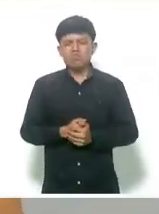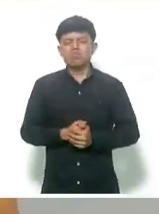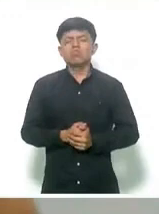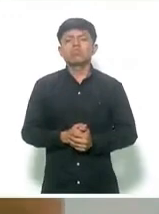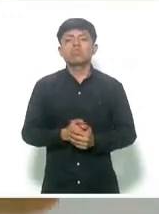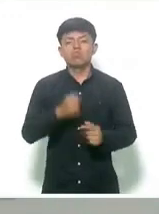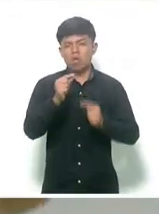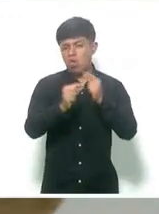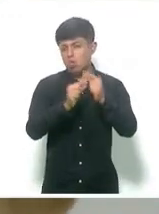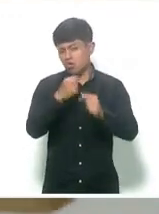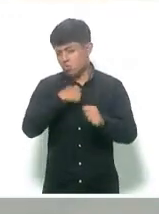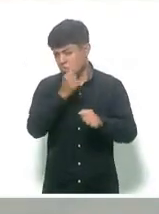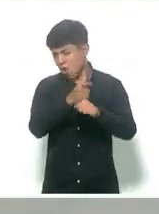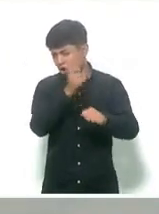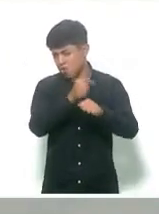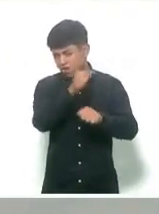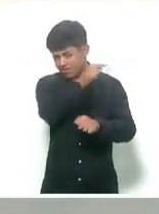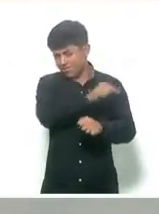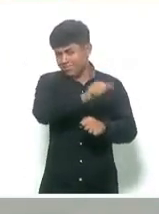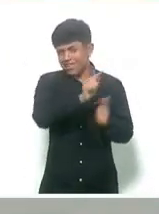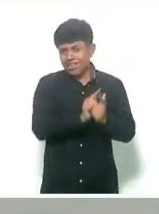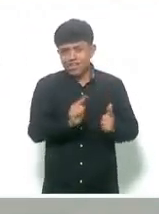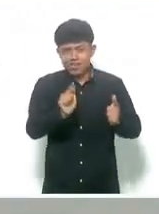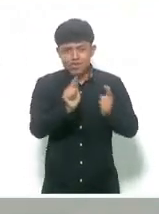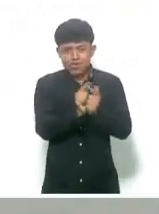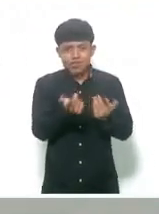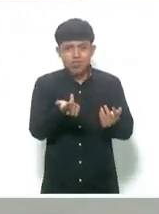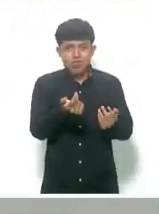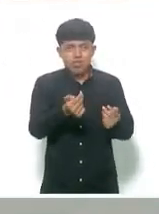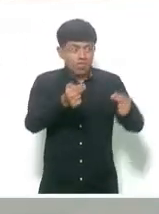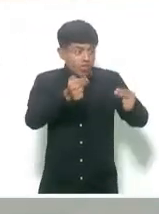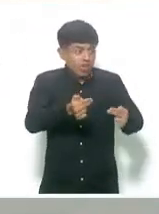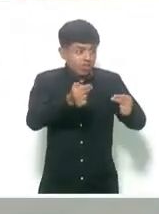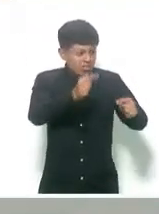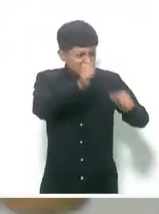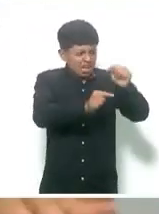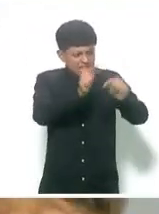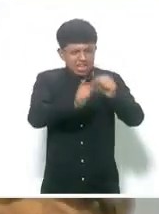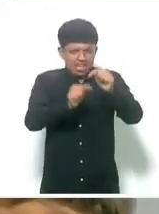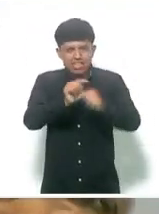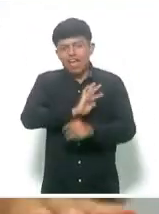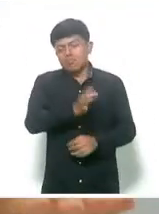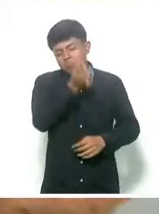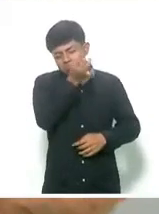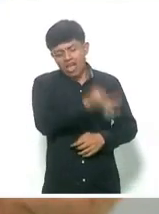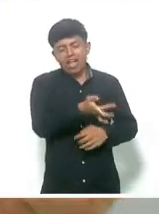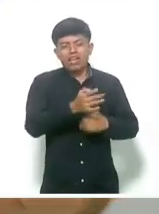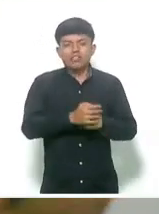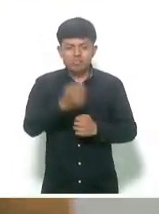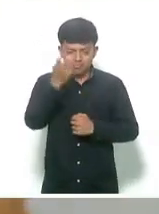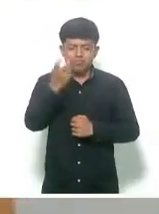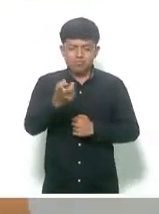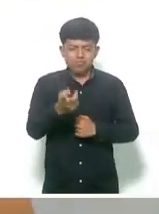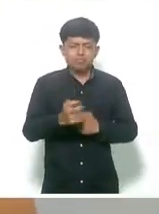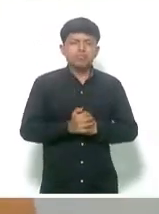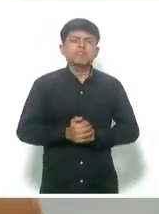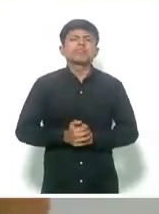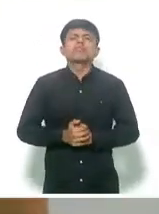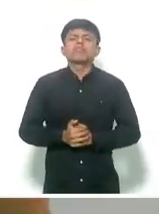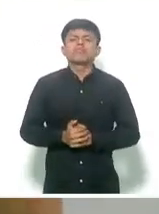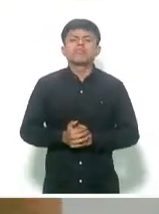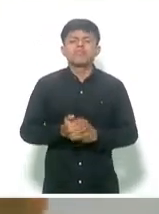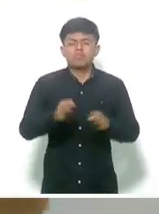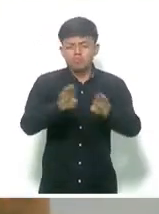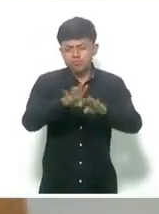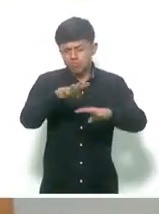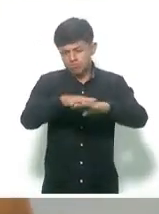nosotros Le vamos quitando a la delincuencia esos focos económicos que están generando es como vamos bajando lo que es el nivel delictivo y las